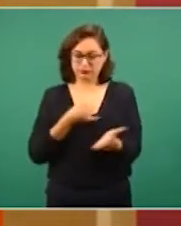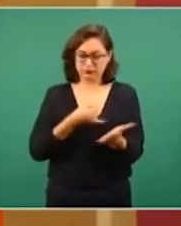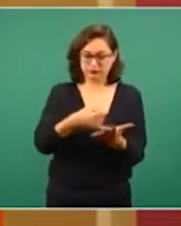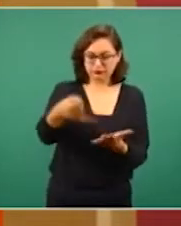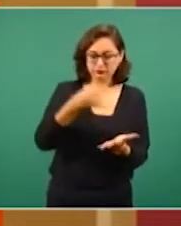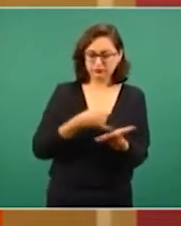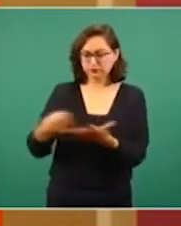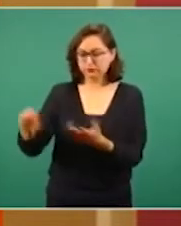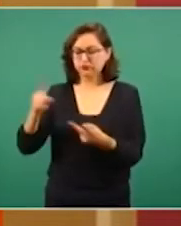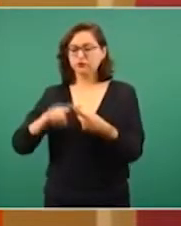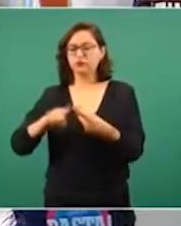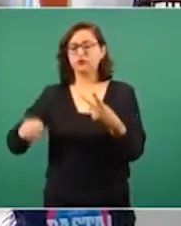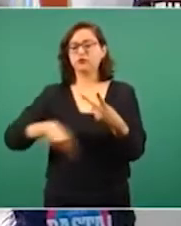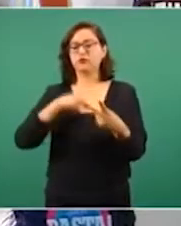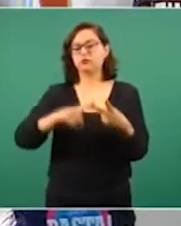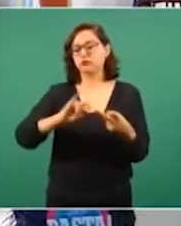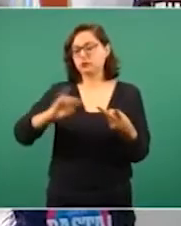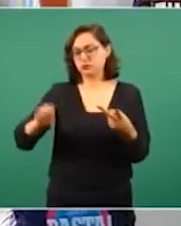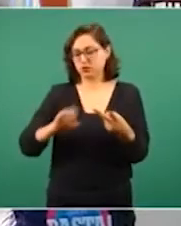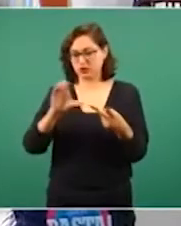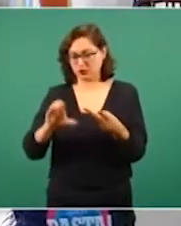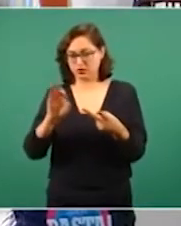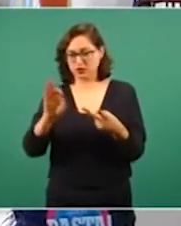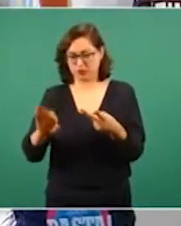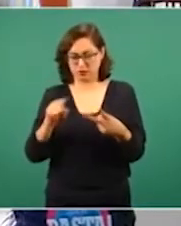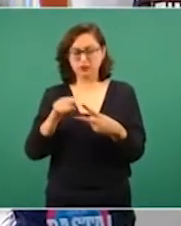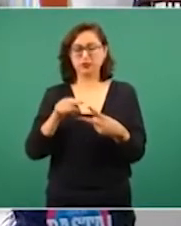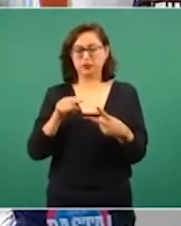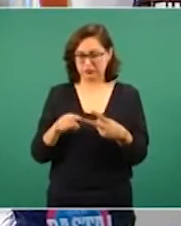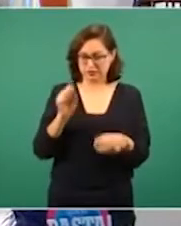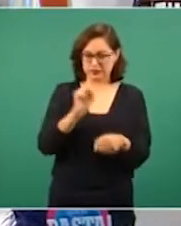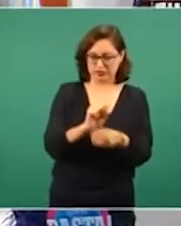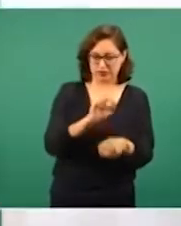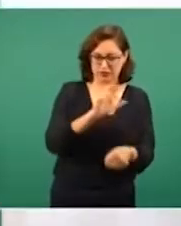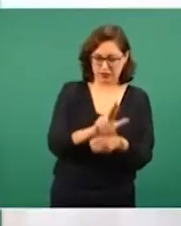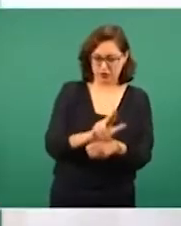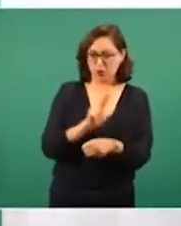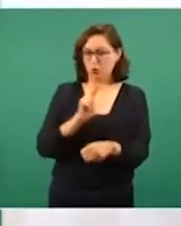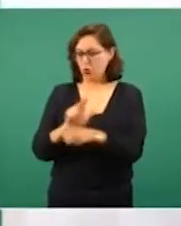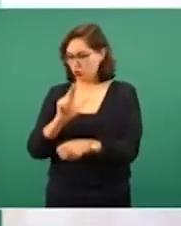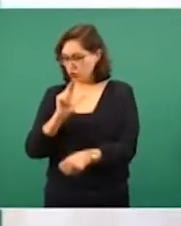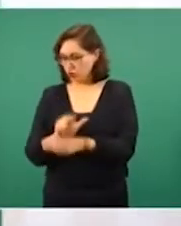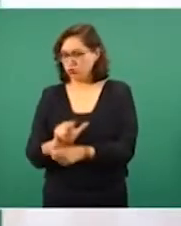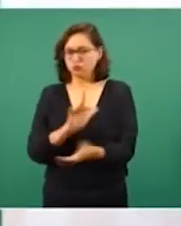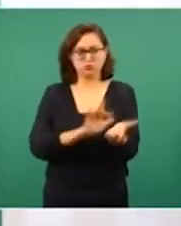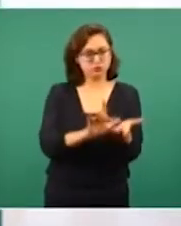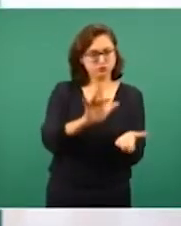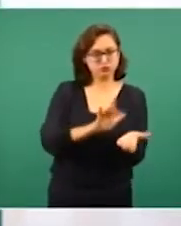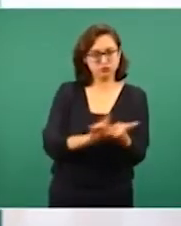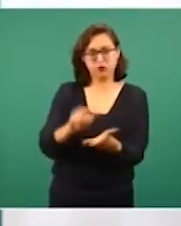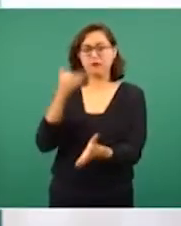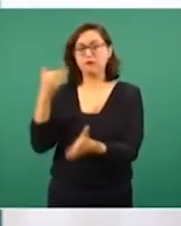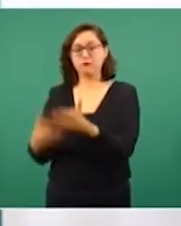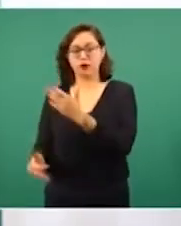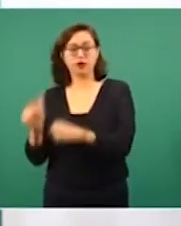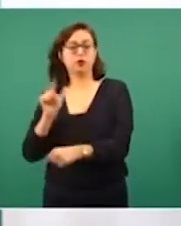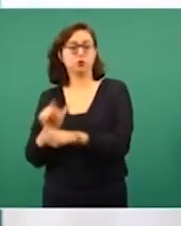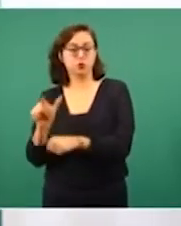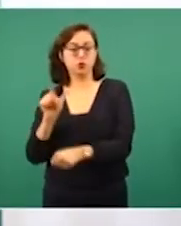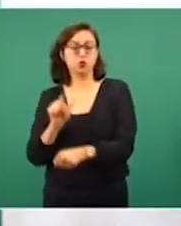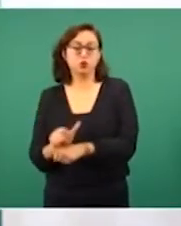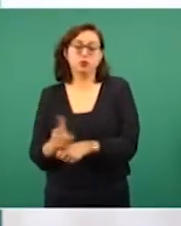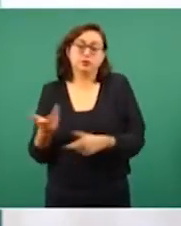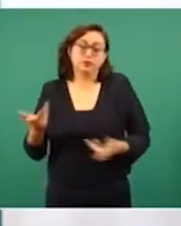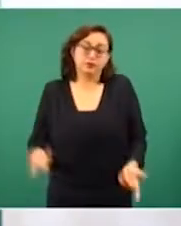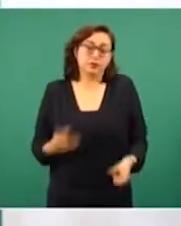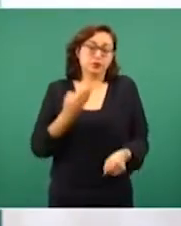el futuro, y así lo hicimos en Salvador y en Honduras y estamos por iniciar en Guatemala. ¿A qué escala la que nos permitió la pandemia y